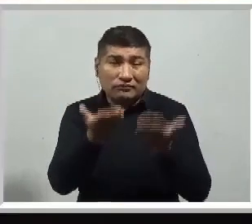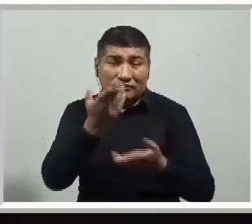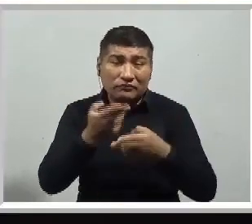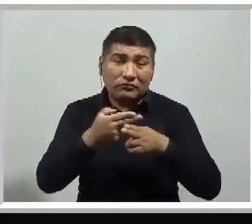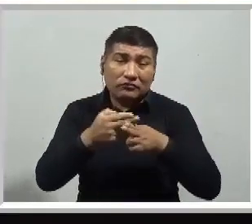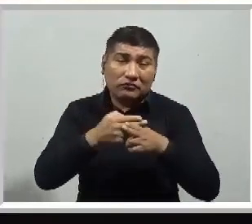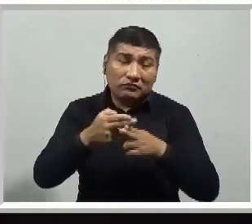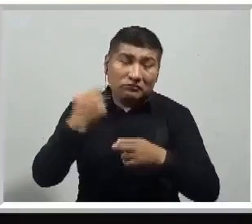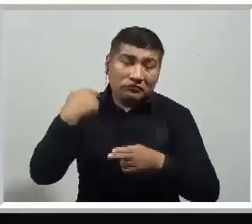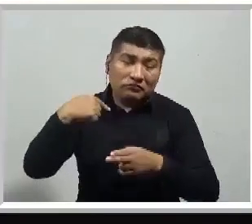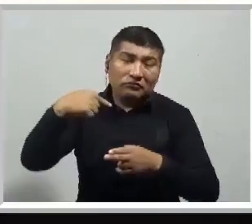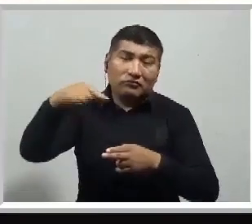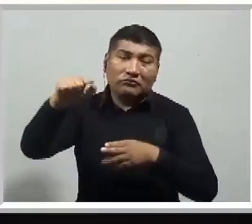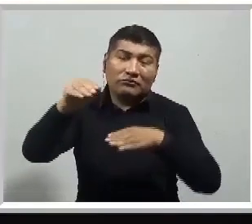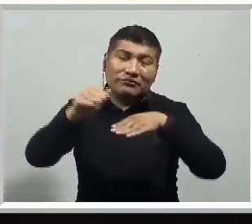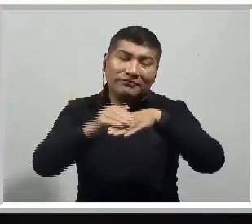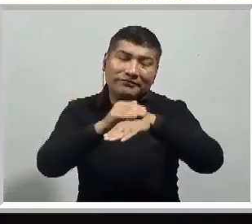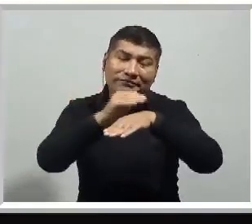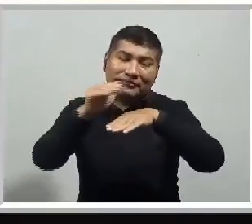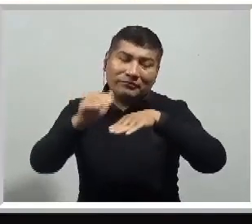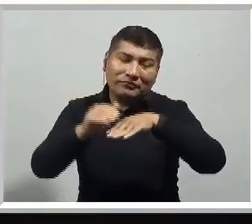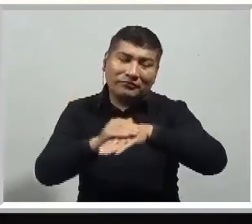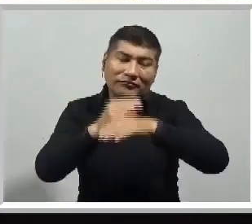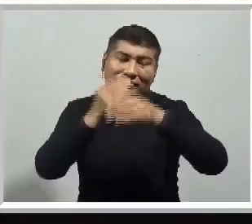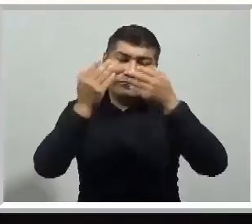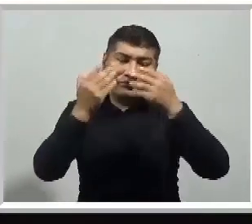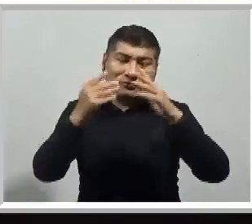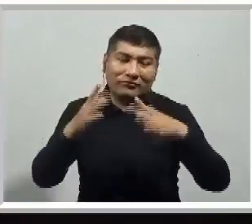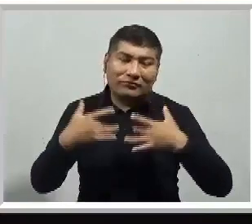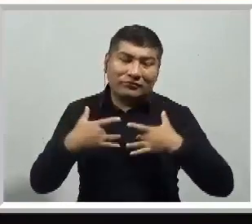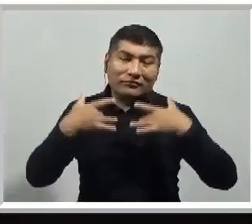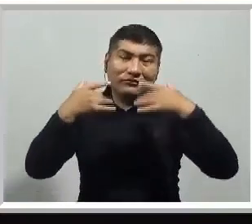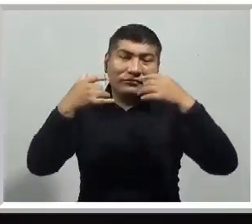pronto consolado sea y curado.